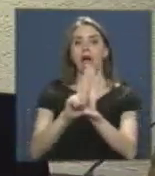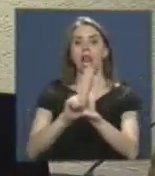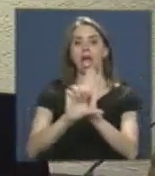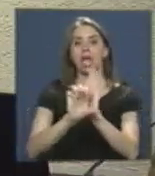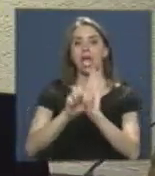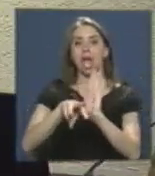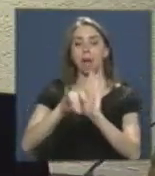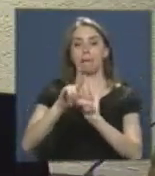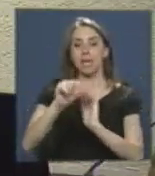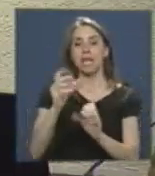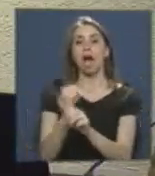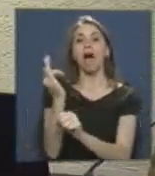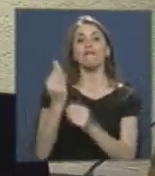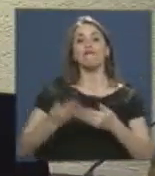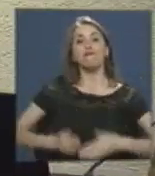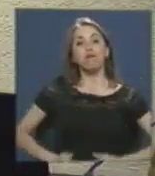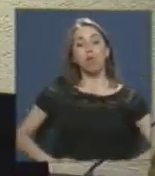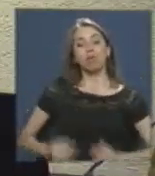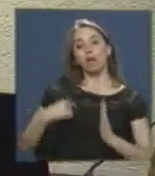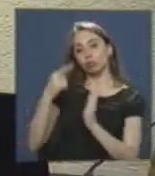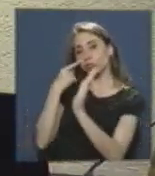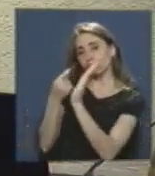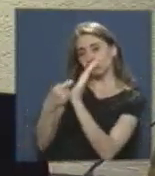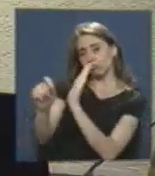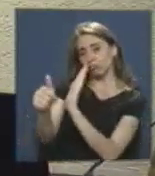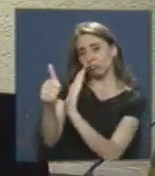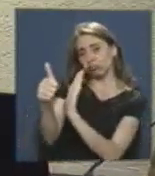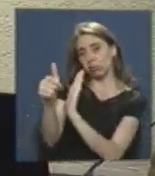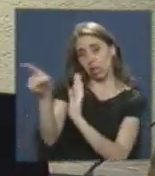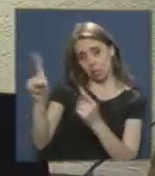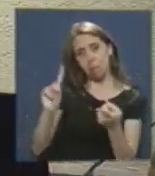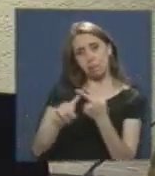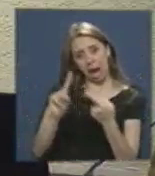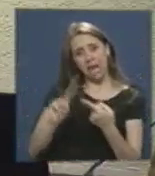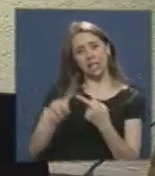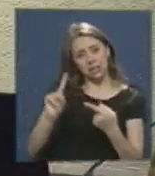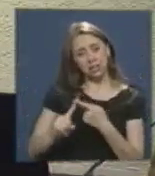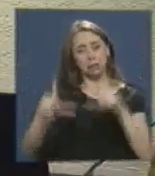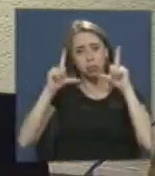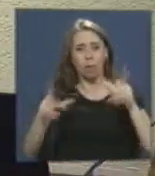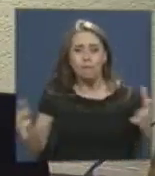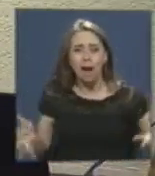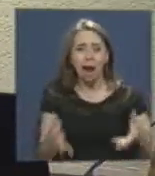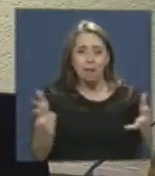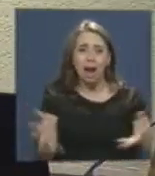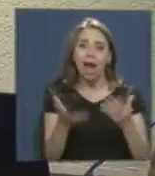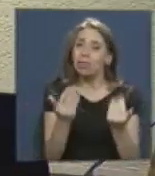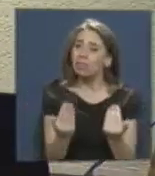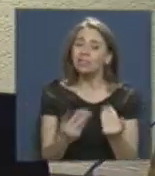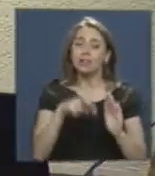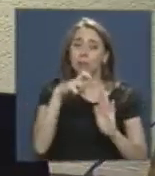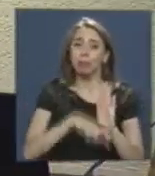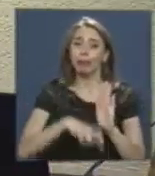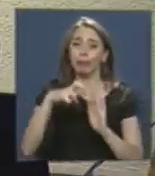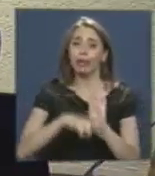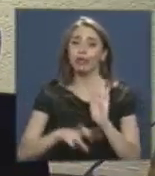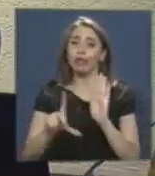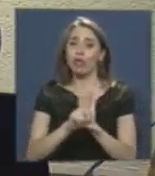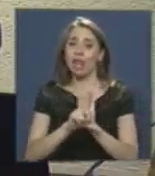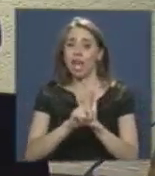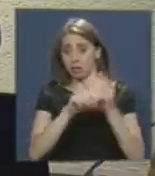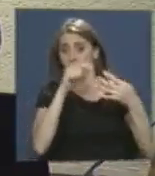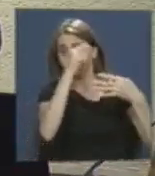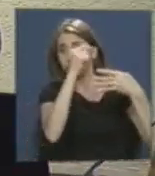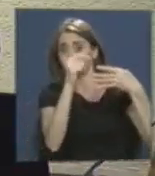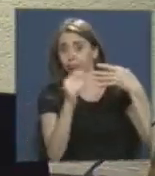quien yo quiero reconocer por haber sido parte protagónica de impulsar estos proyectos de ley que